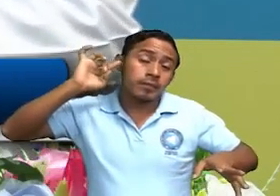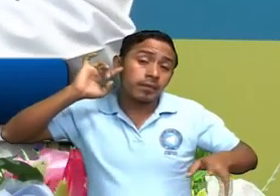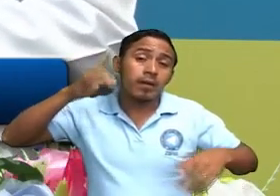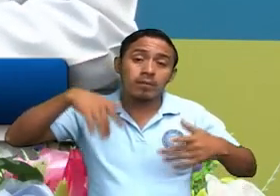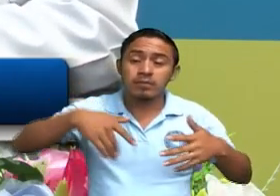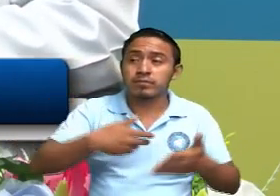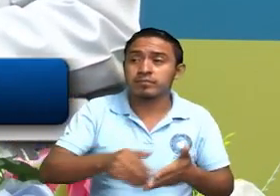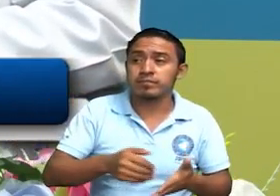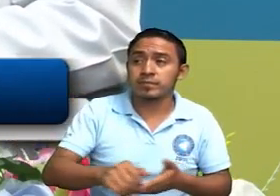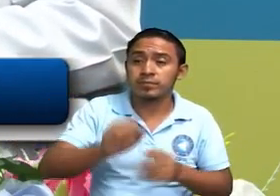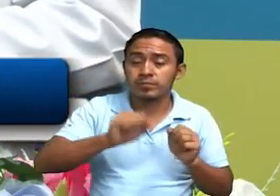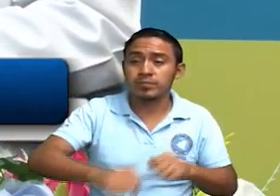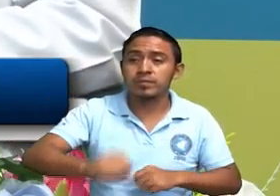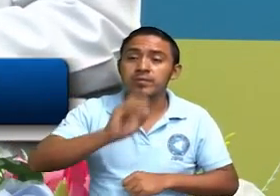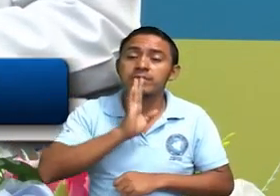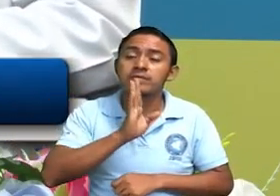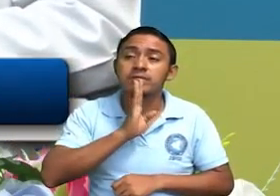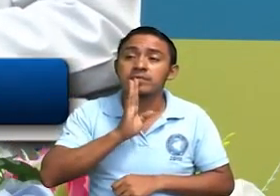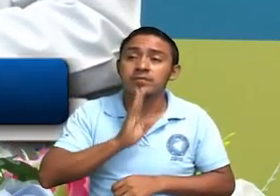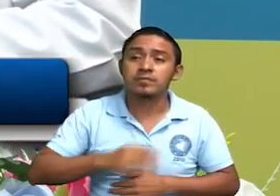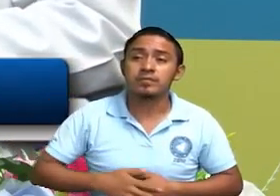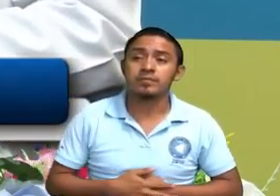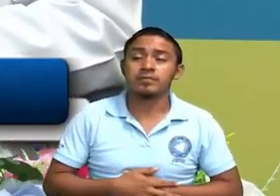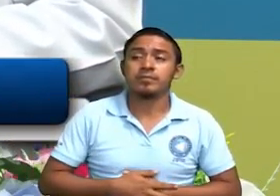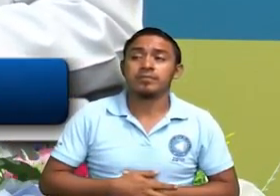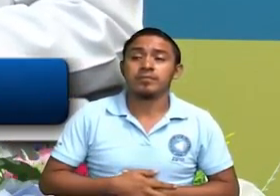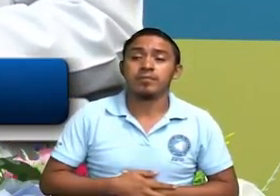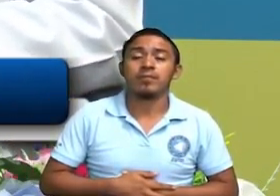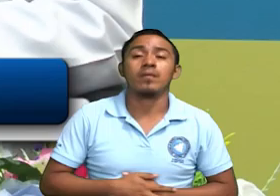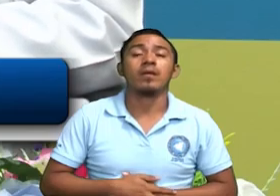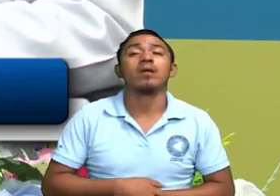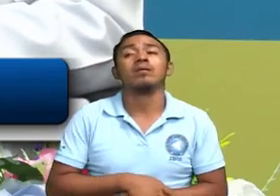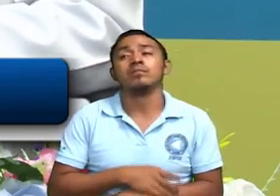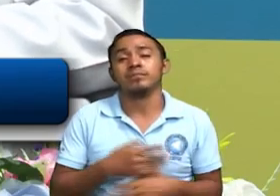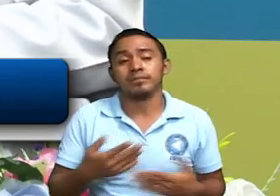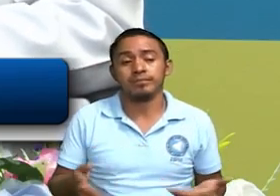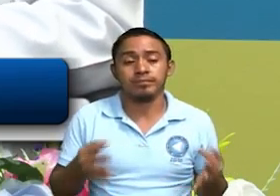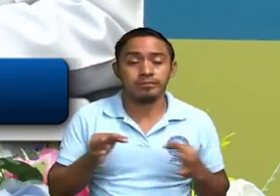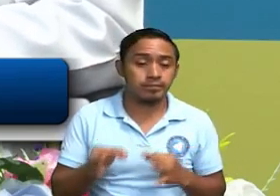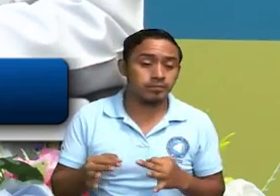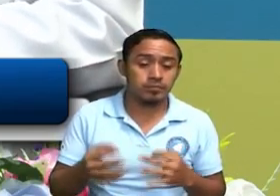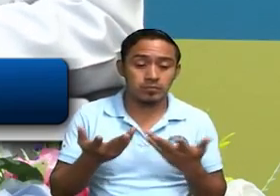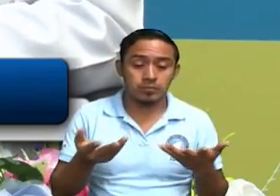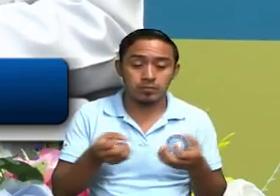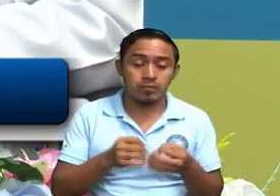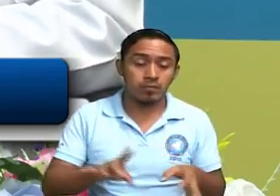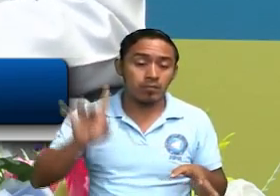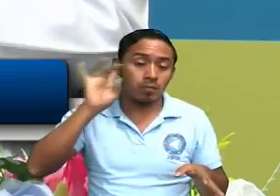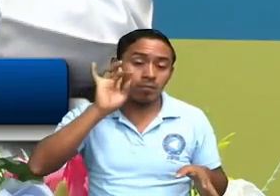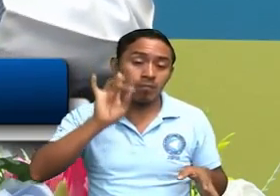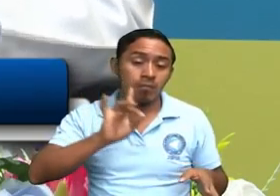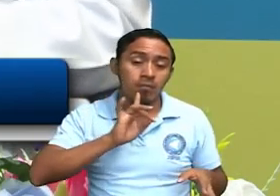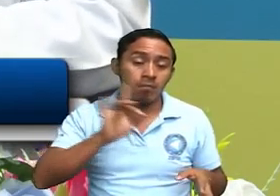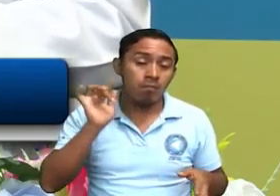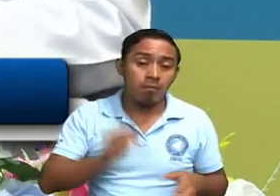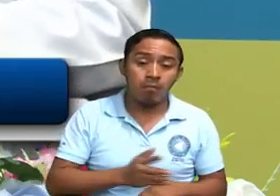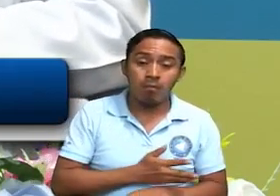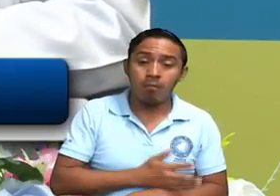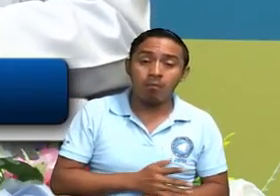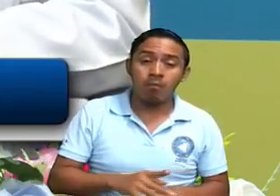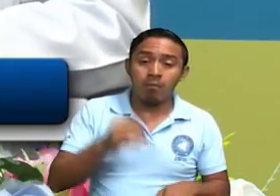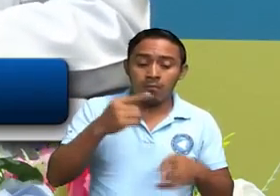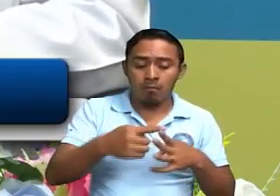este niño logre hablar. ¿Ves? Claro. Es decir, detectar la pérdida de la audición a